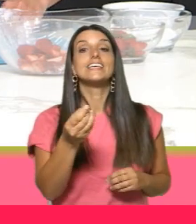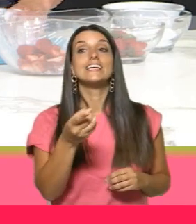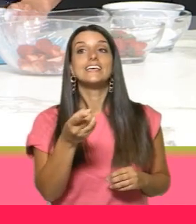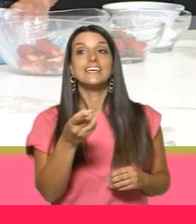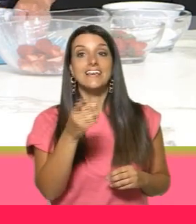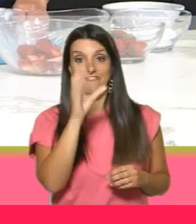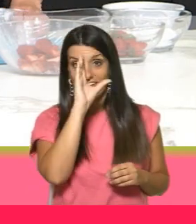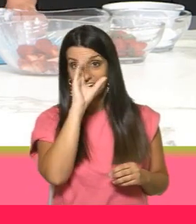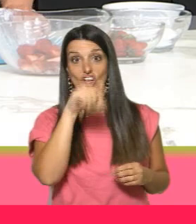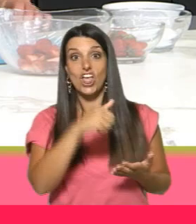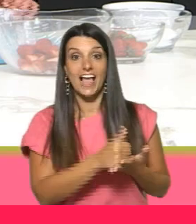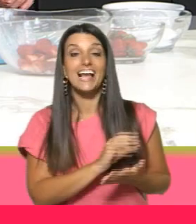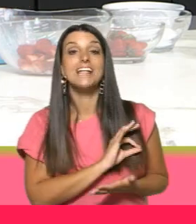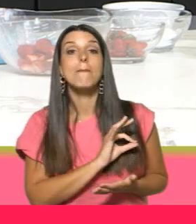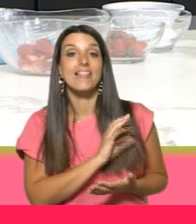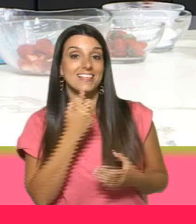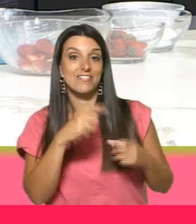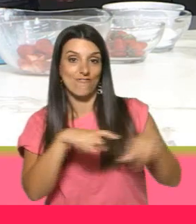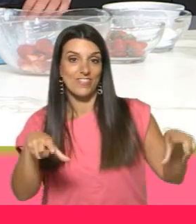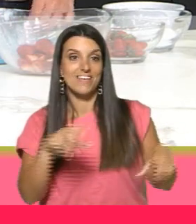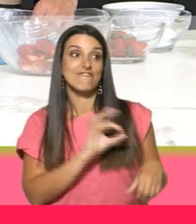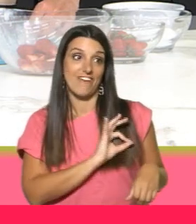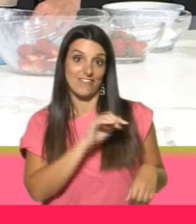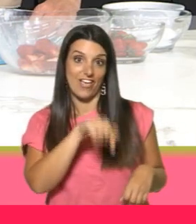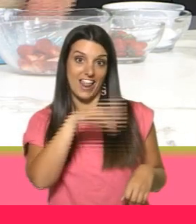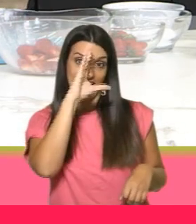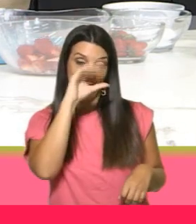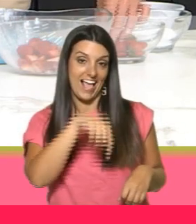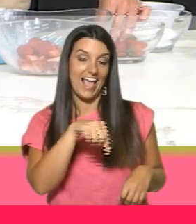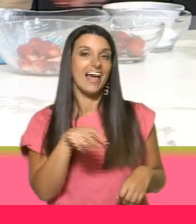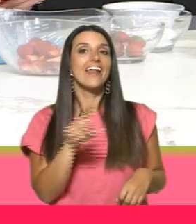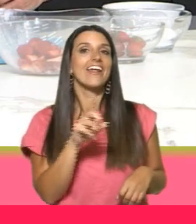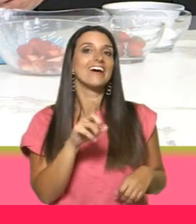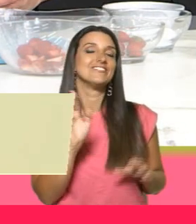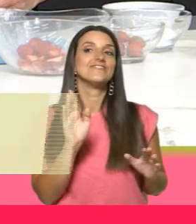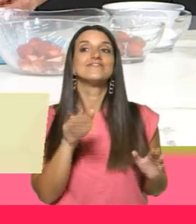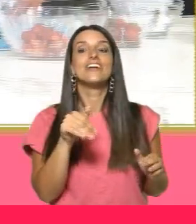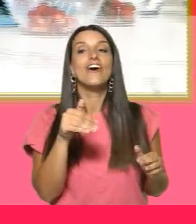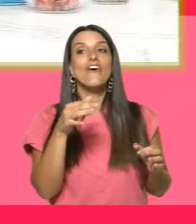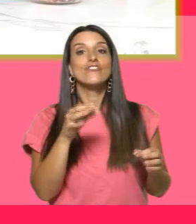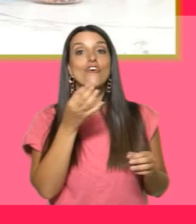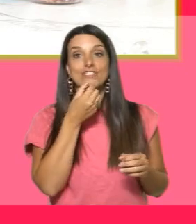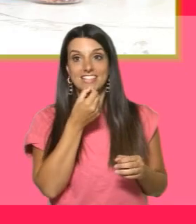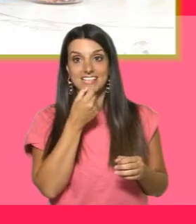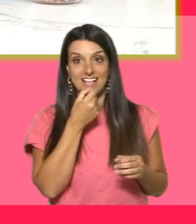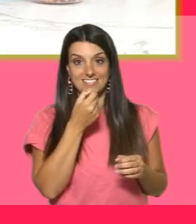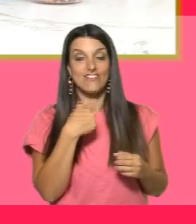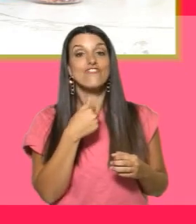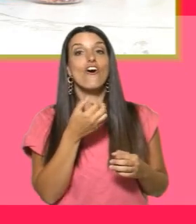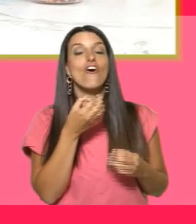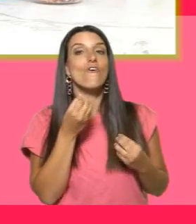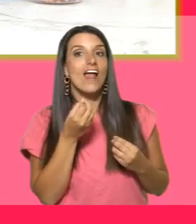febrero estamos acá también. Estamos así que acá. No te queda tan lejos. Ahí voy a tener ¿eh? Que darla la materia. Mira, estoy acá con las frutillas. Sí. Yo este que